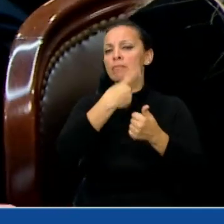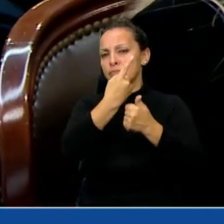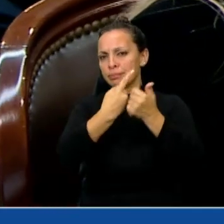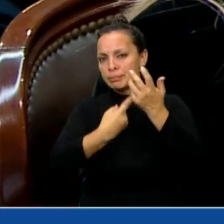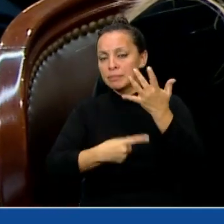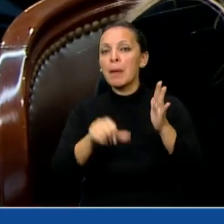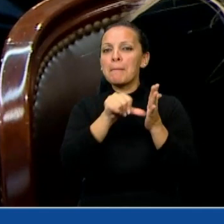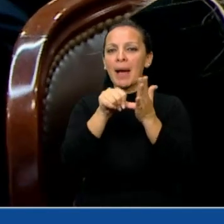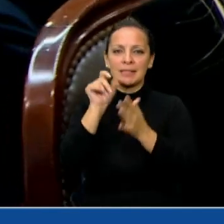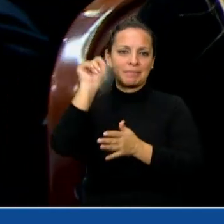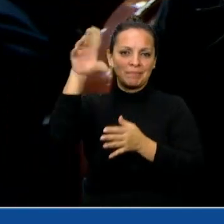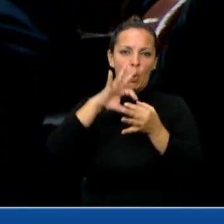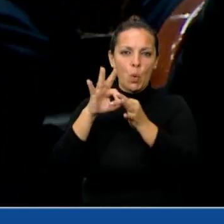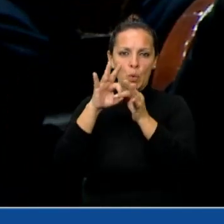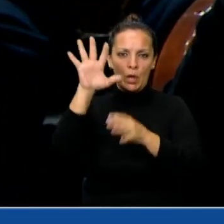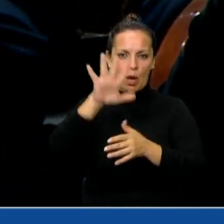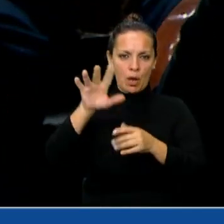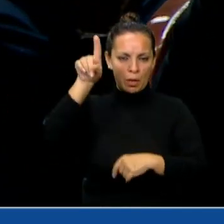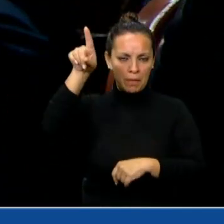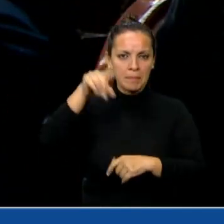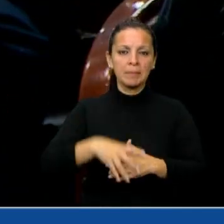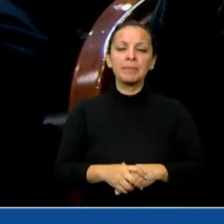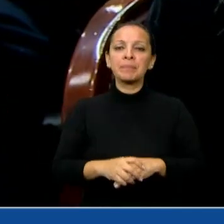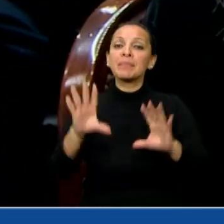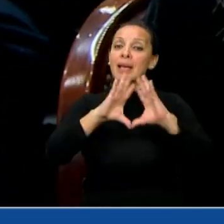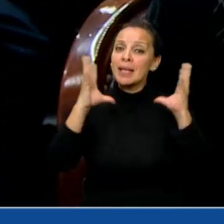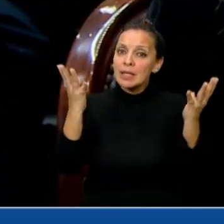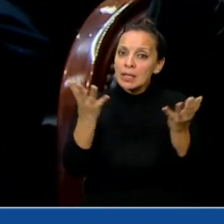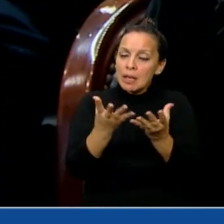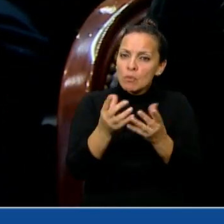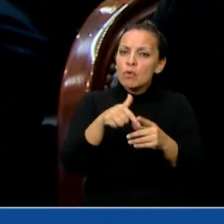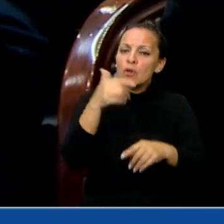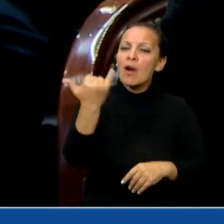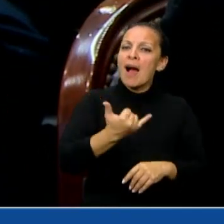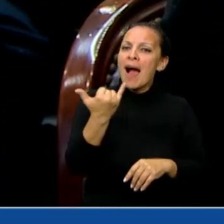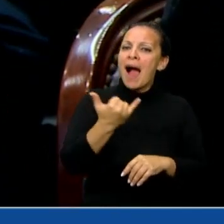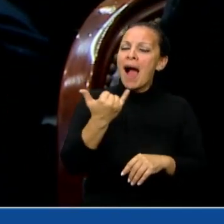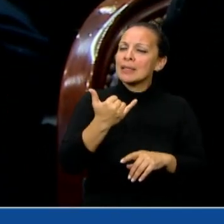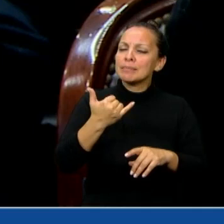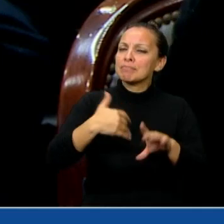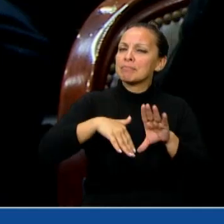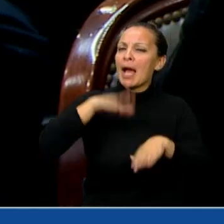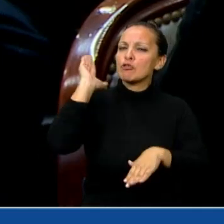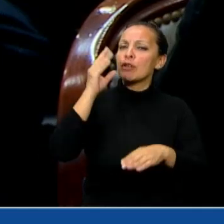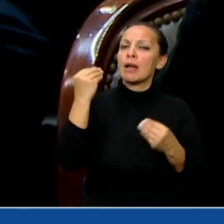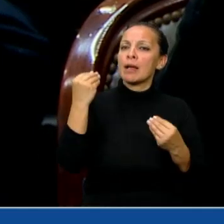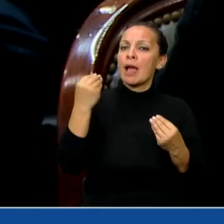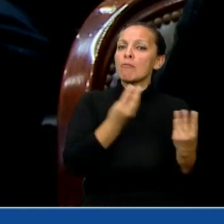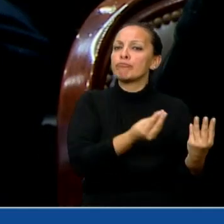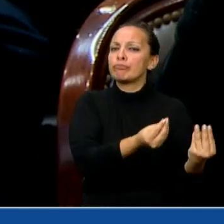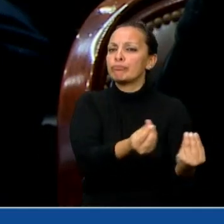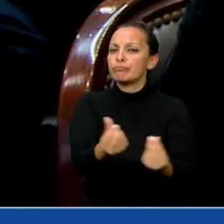Unión Europea. En el mundo existe una tendencia con respecto al consumo de alimentos